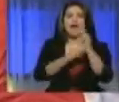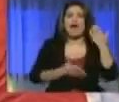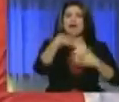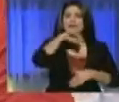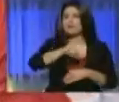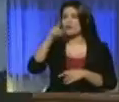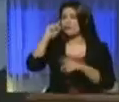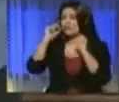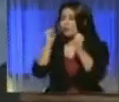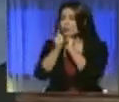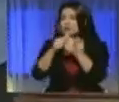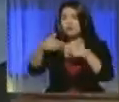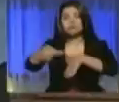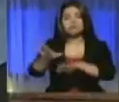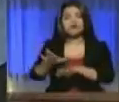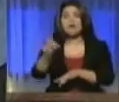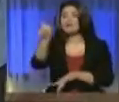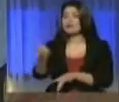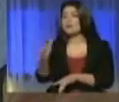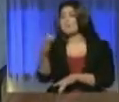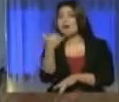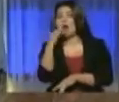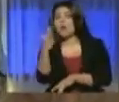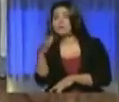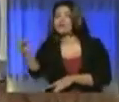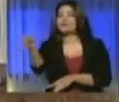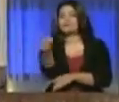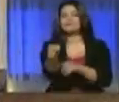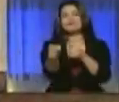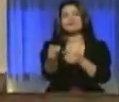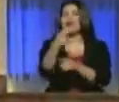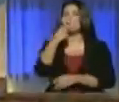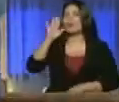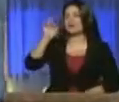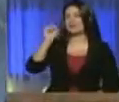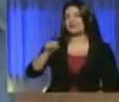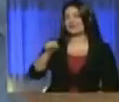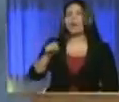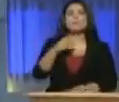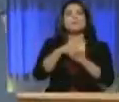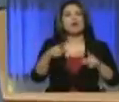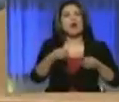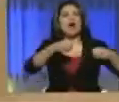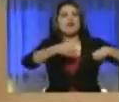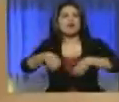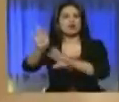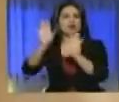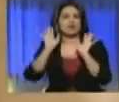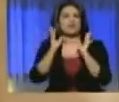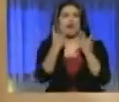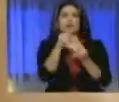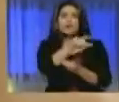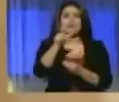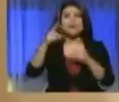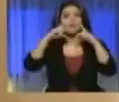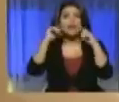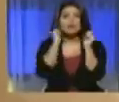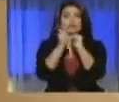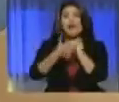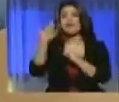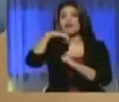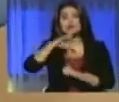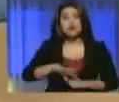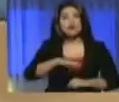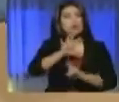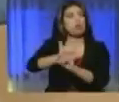medio se destacaba en algo, le prometían villas y castillos, no le cumplían, lo abandonaban. ¿Cuántos atletas y glorias hemos